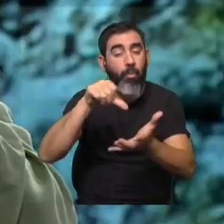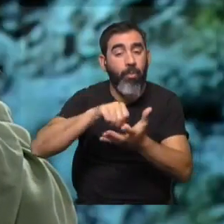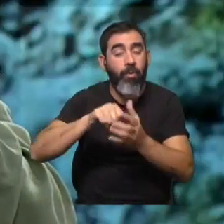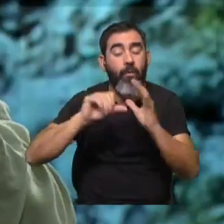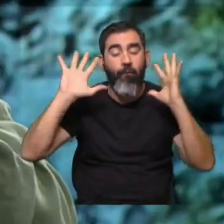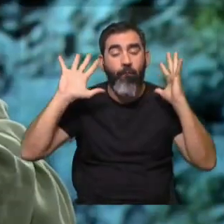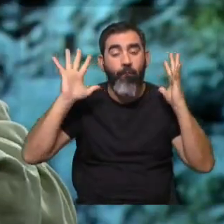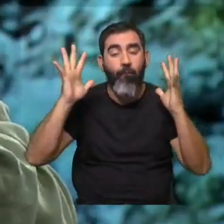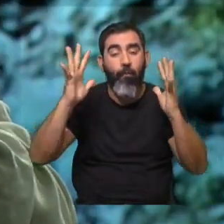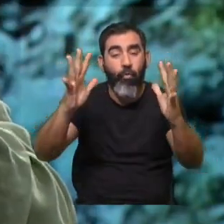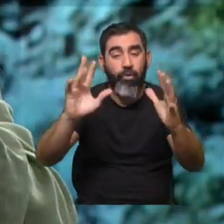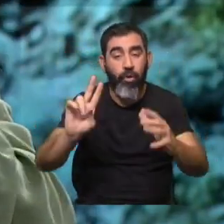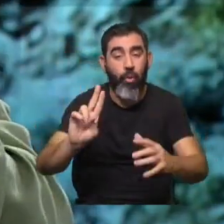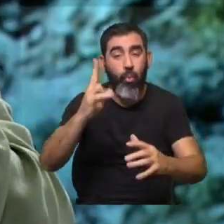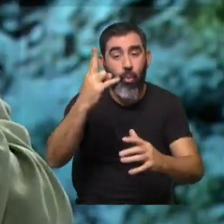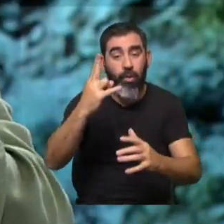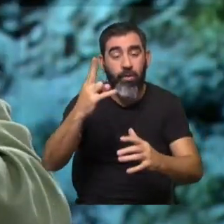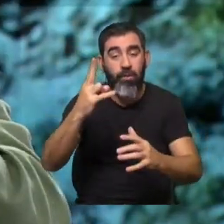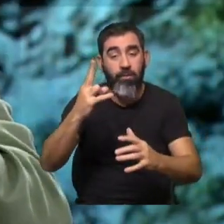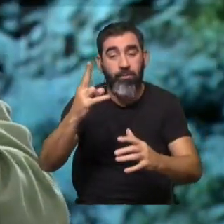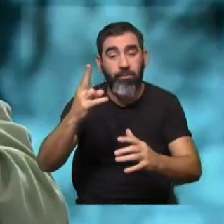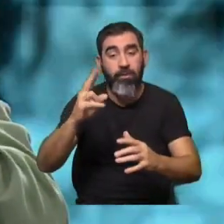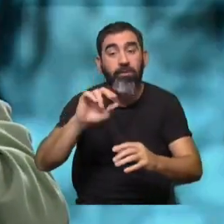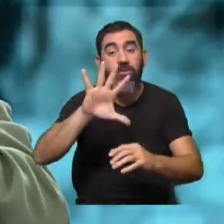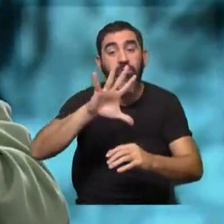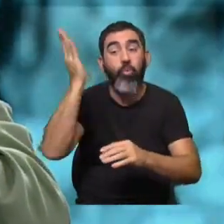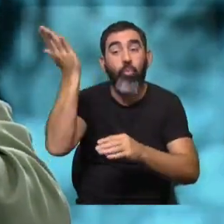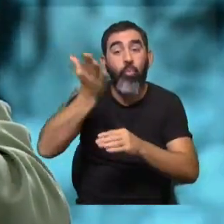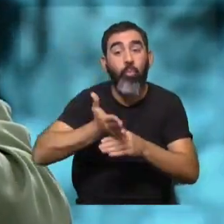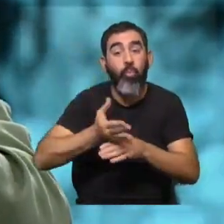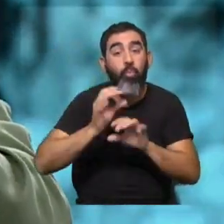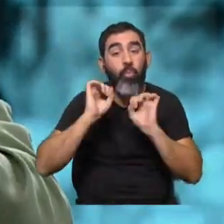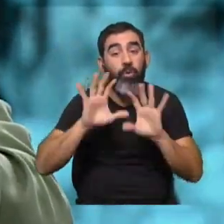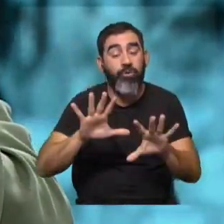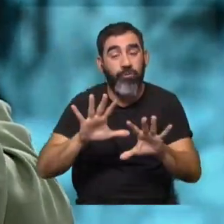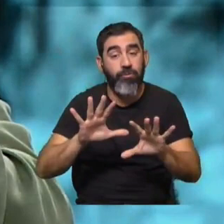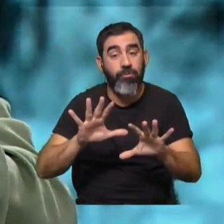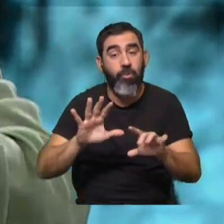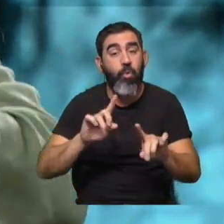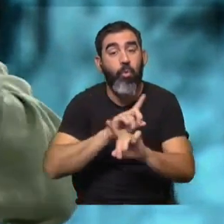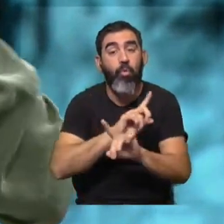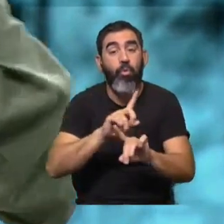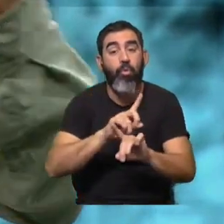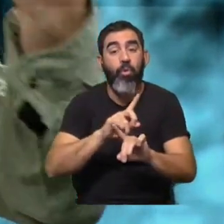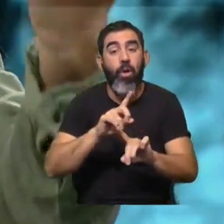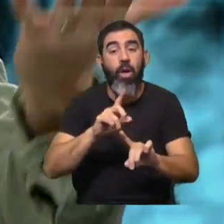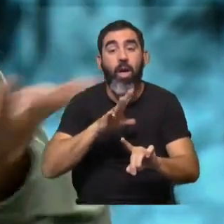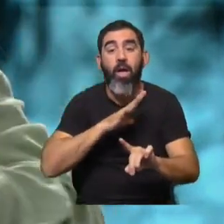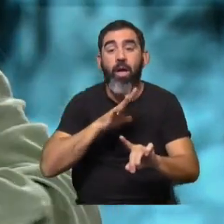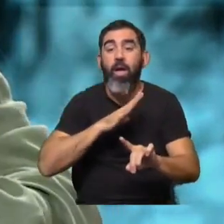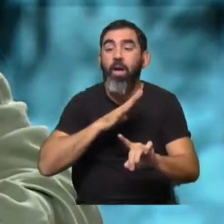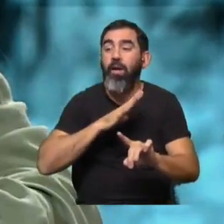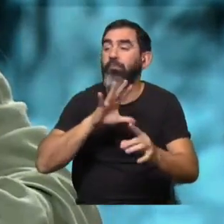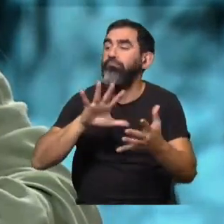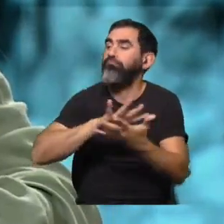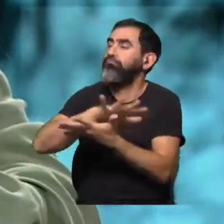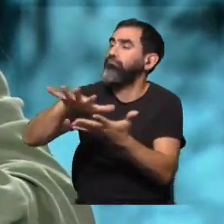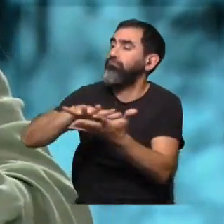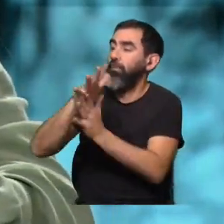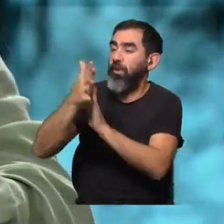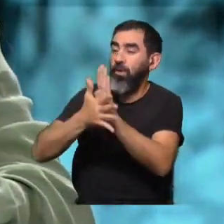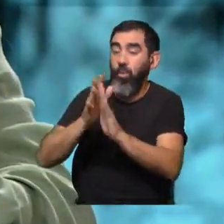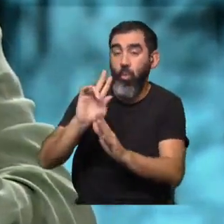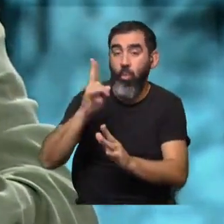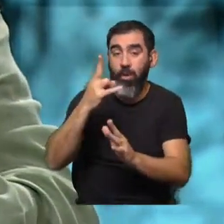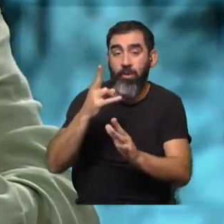bosques. Los bosques en Uruguay es una superficie del 5%. Claro. Eso quiere decir que no es que vamos a patear margay por toda la superficie de Uruguay, es que